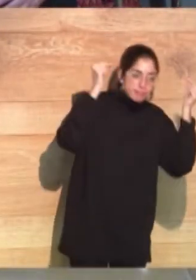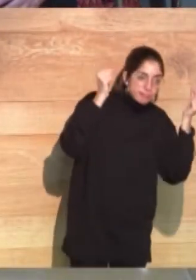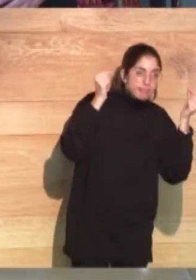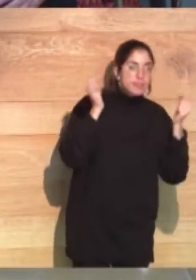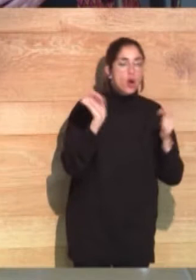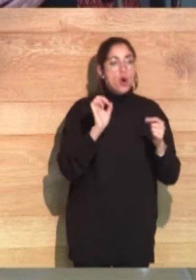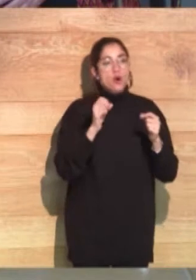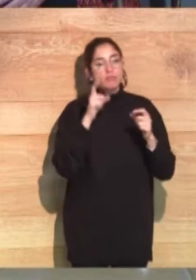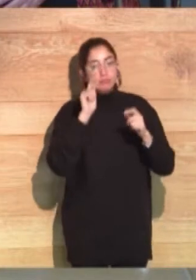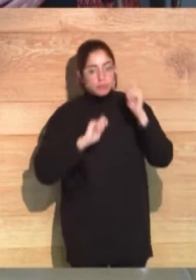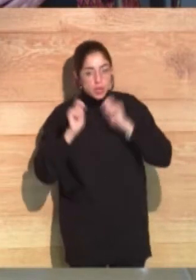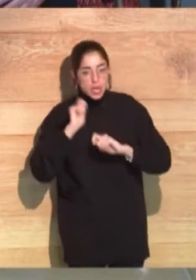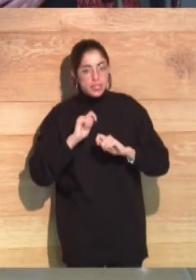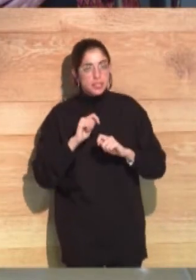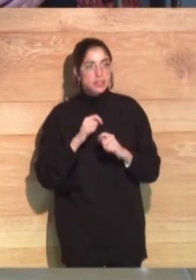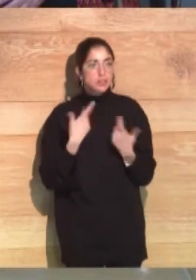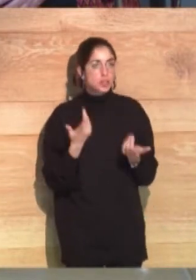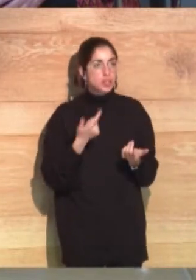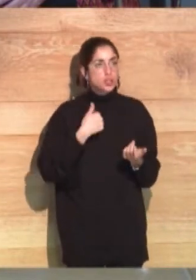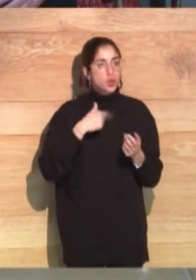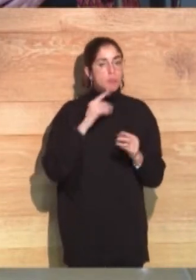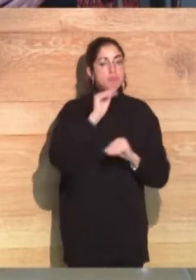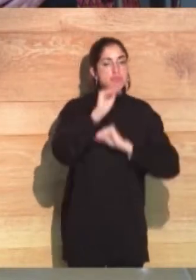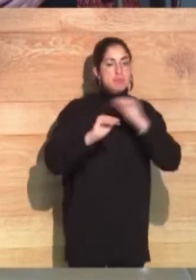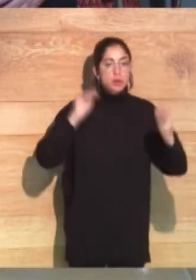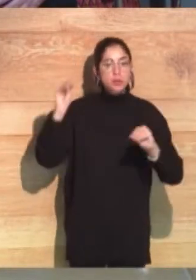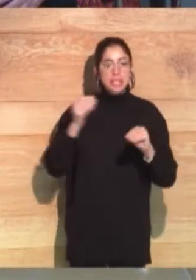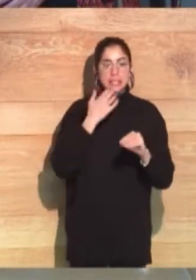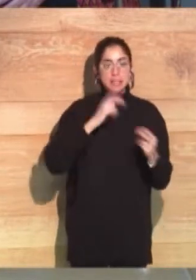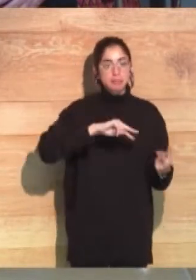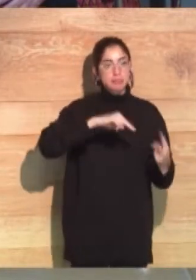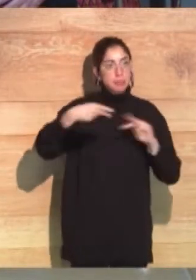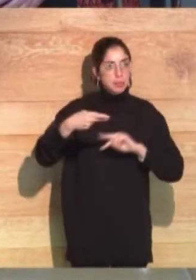de dónde sois. Y me gustaría preguntaros si la interpretación va bien.